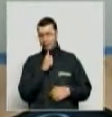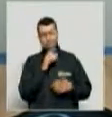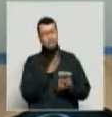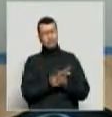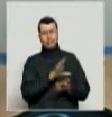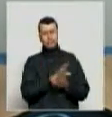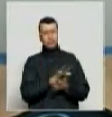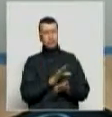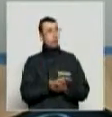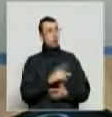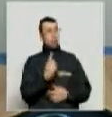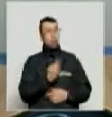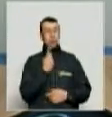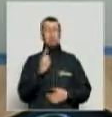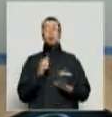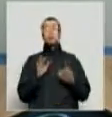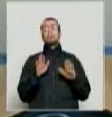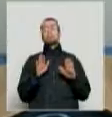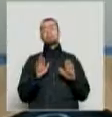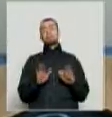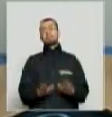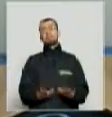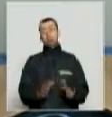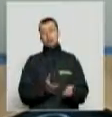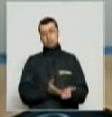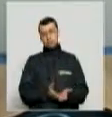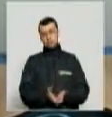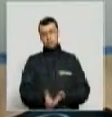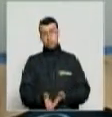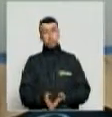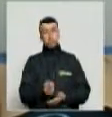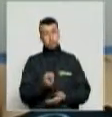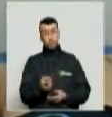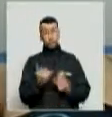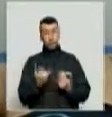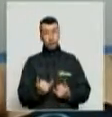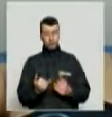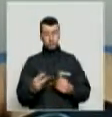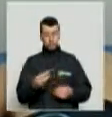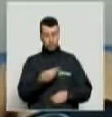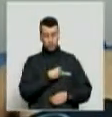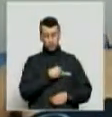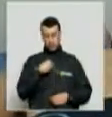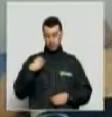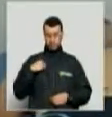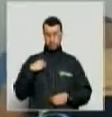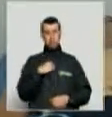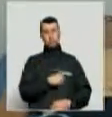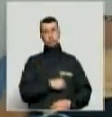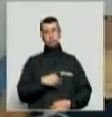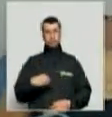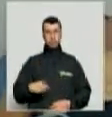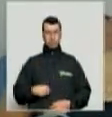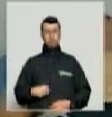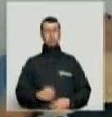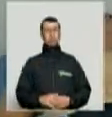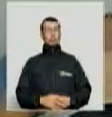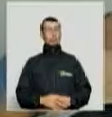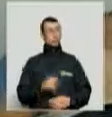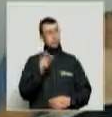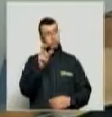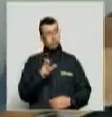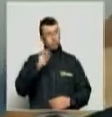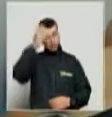hacer es permanecer quieto durante el procedimiento. Entonces vamos a proceder a la colocación de los electrodos. Nuestra enfermera nos va a